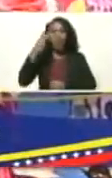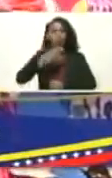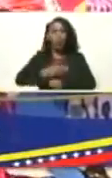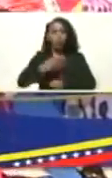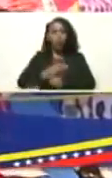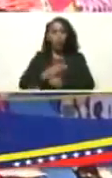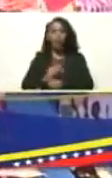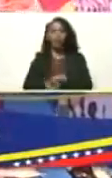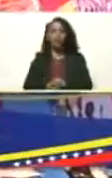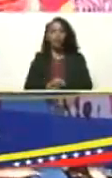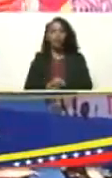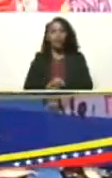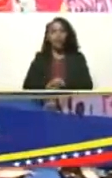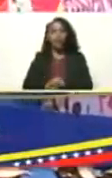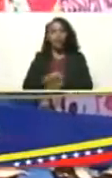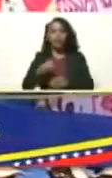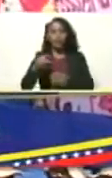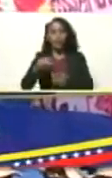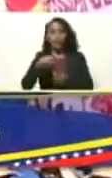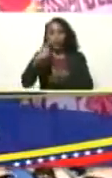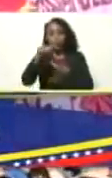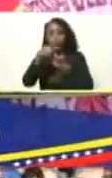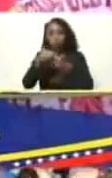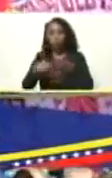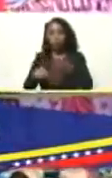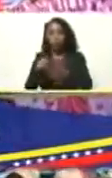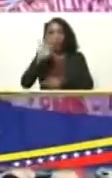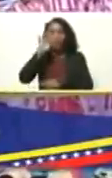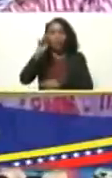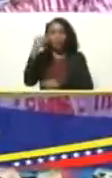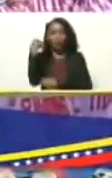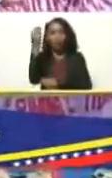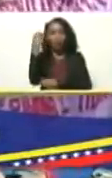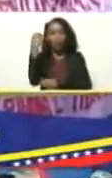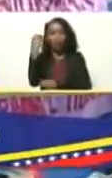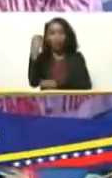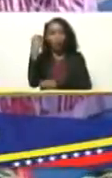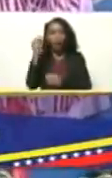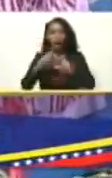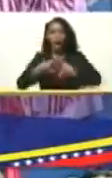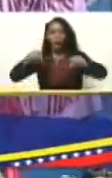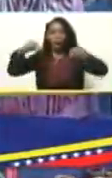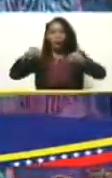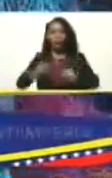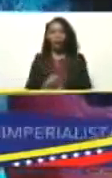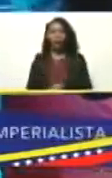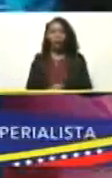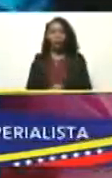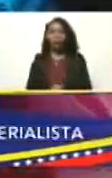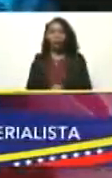Hungría, Irlanda, Irán, Italia, Japón,